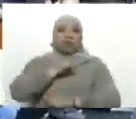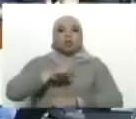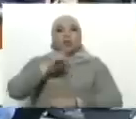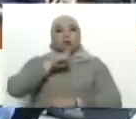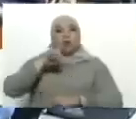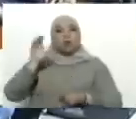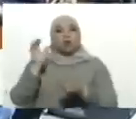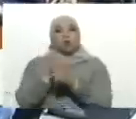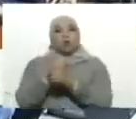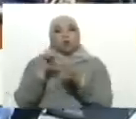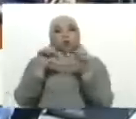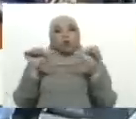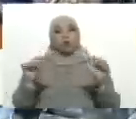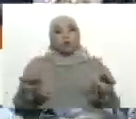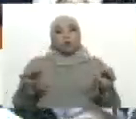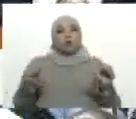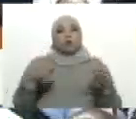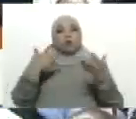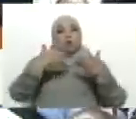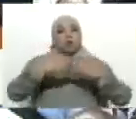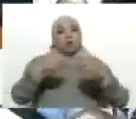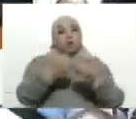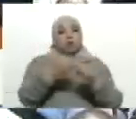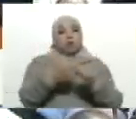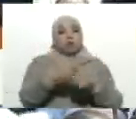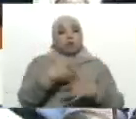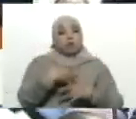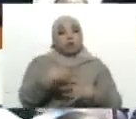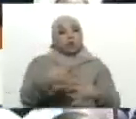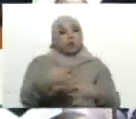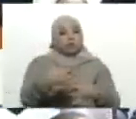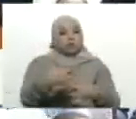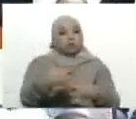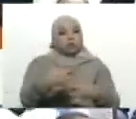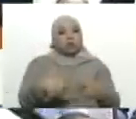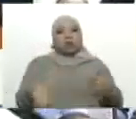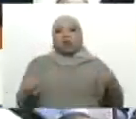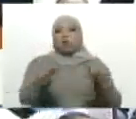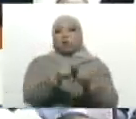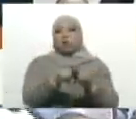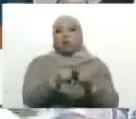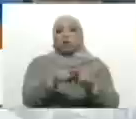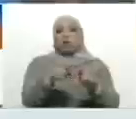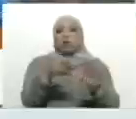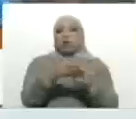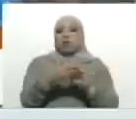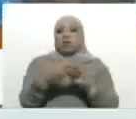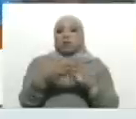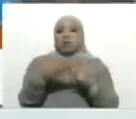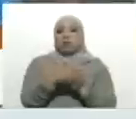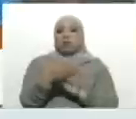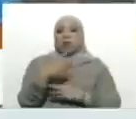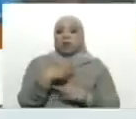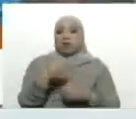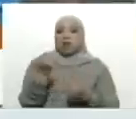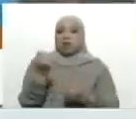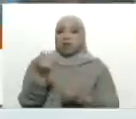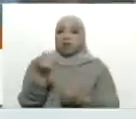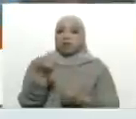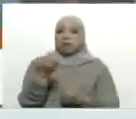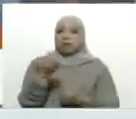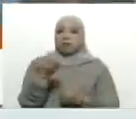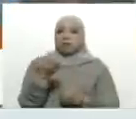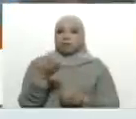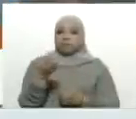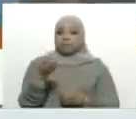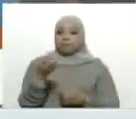encontrar un neoliberal que no está hablando en función de esos intereses siempre coincide con que ese tipo tiene capital capital